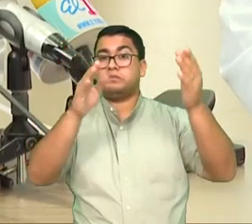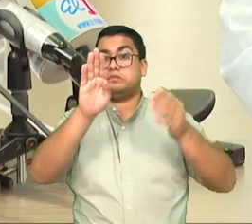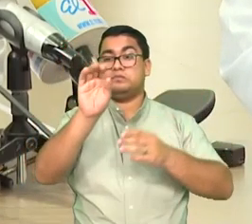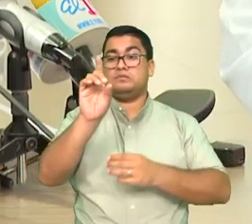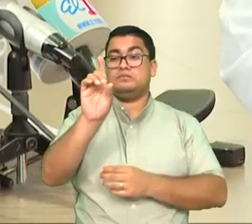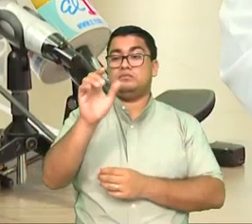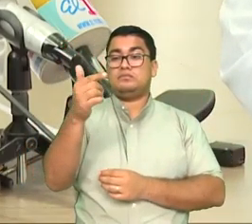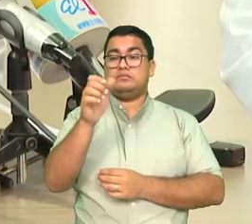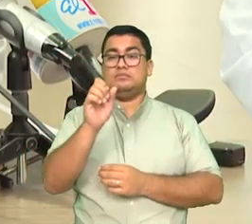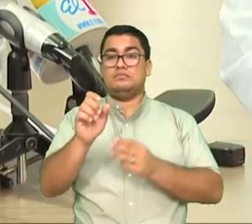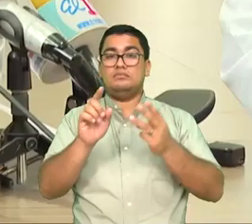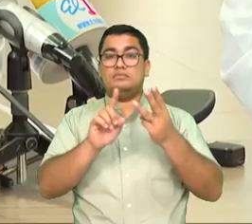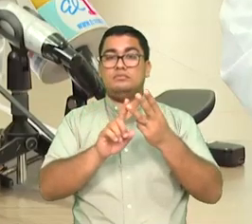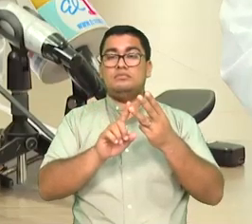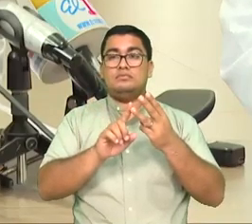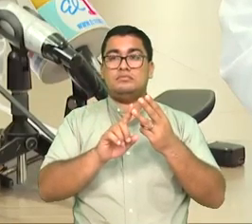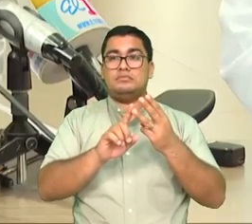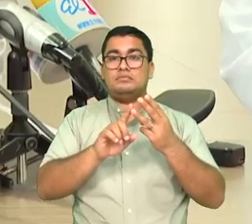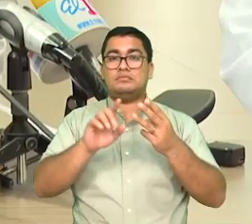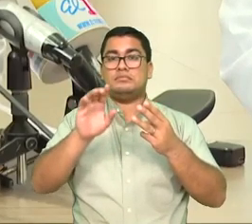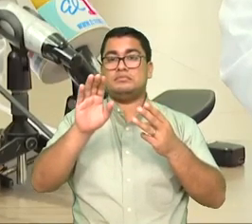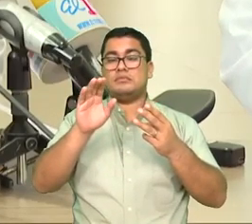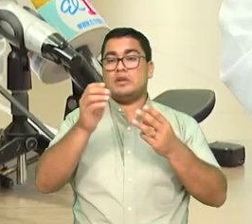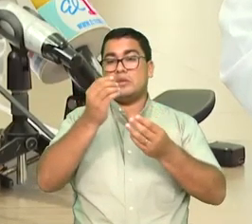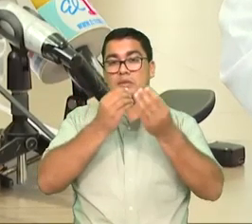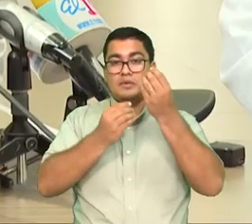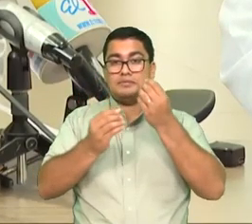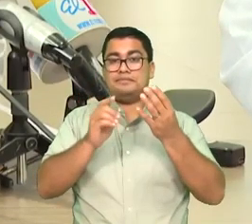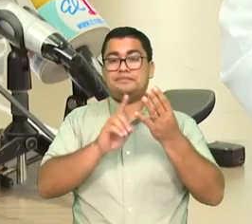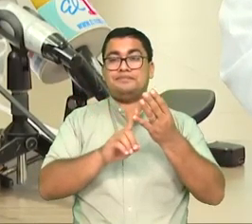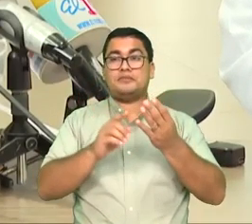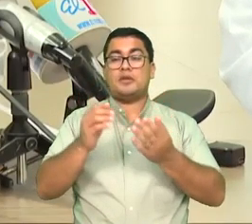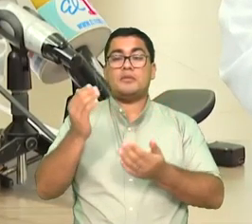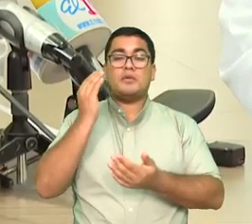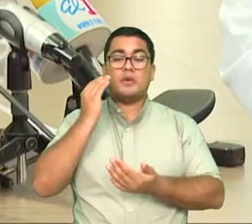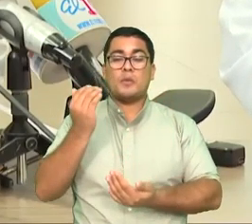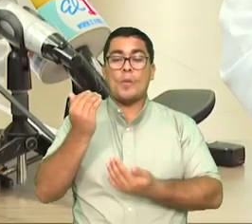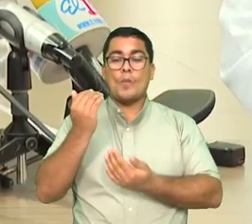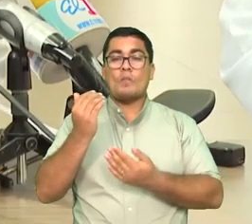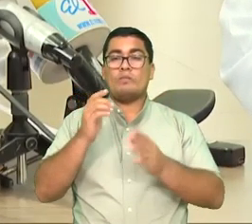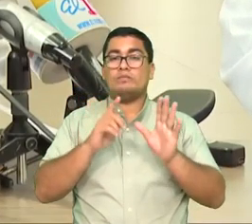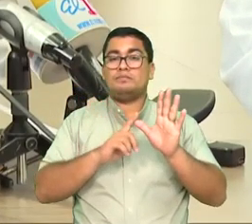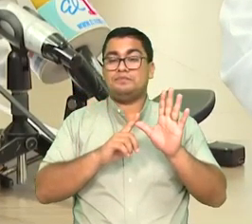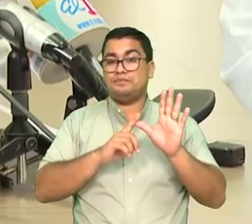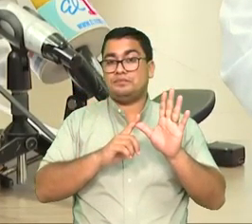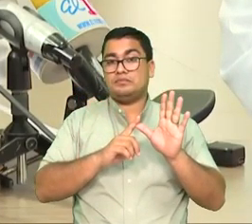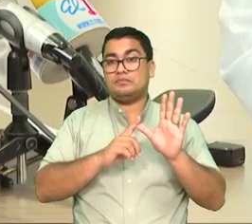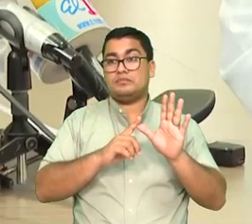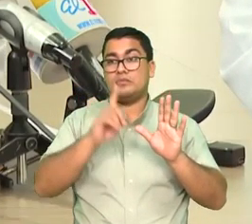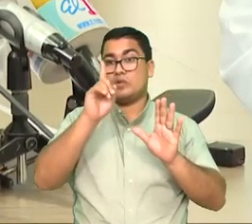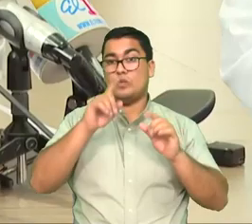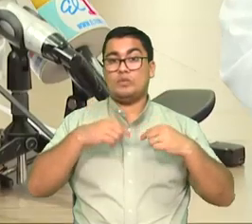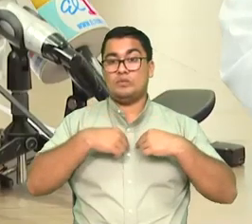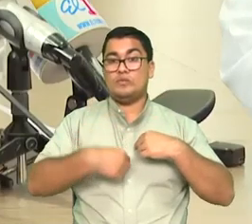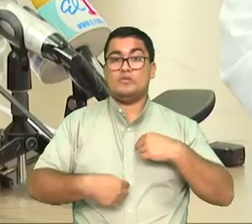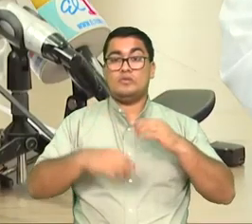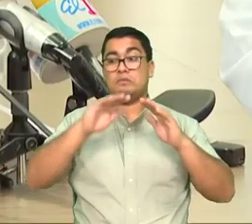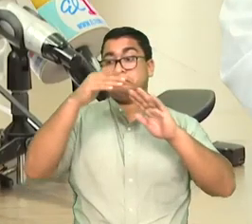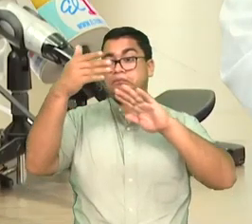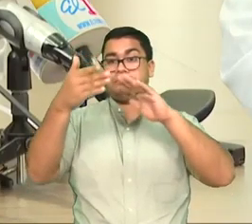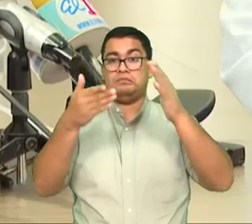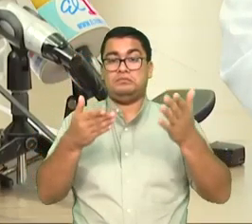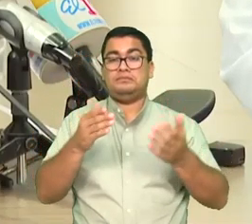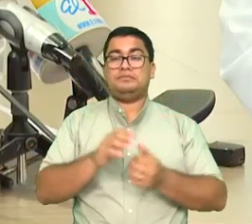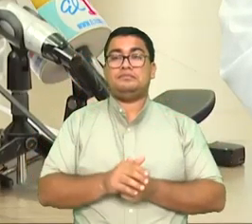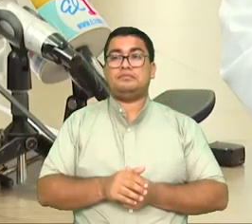médicos, emergencia, bodegas de alimentos, sala de maternidad y uno de los quirófanos. En el